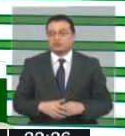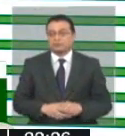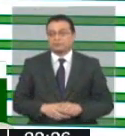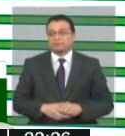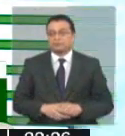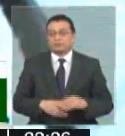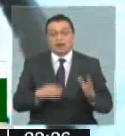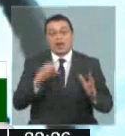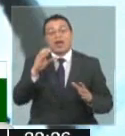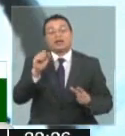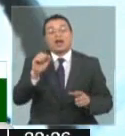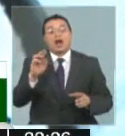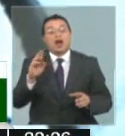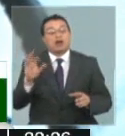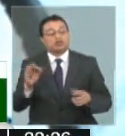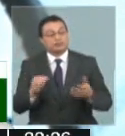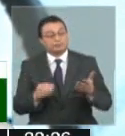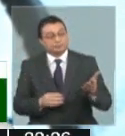Caro,